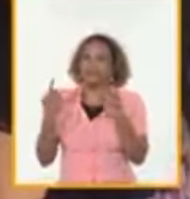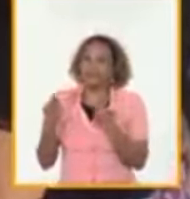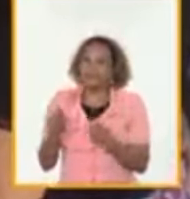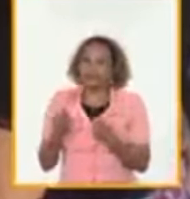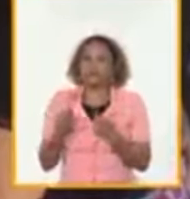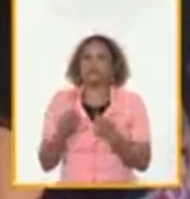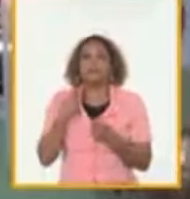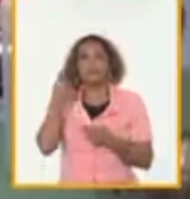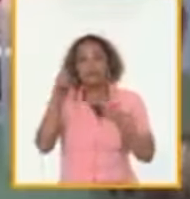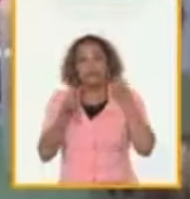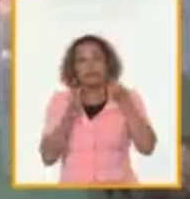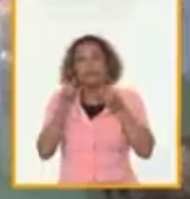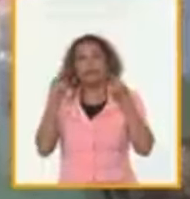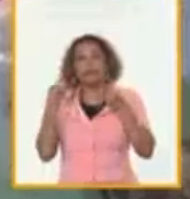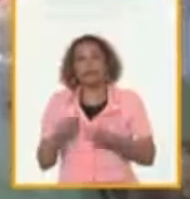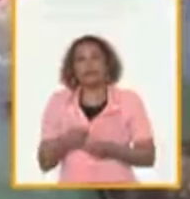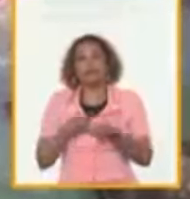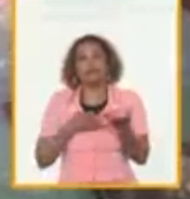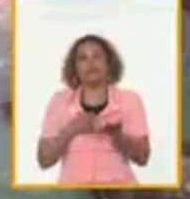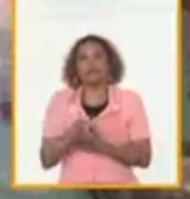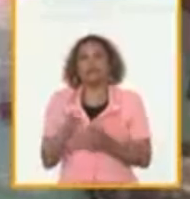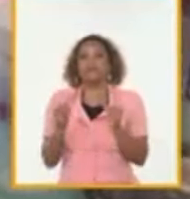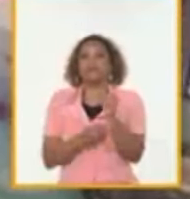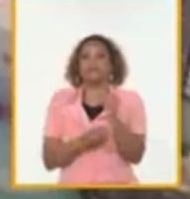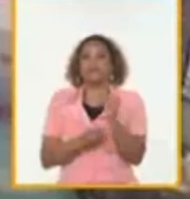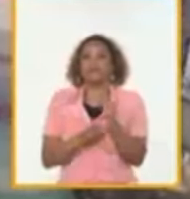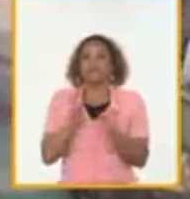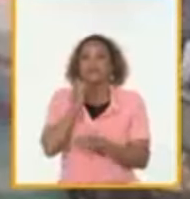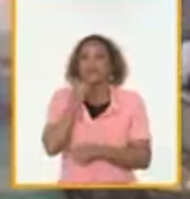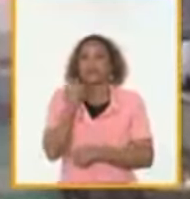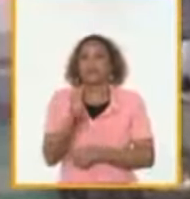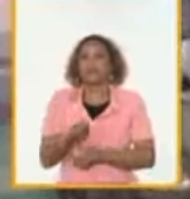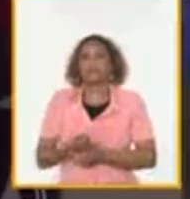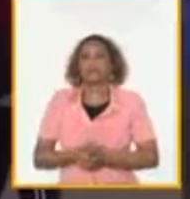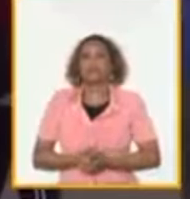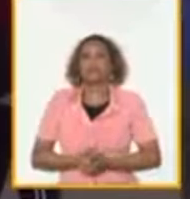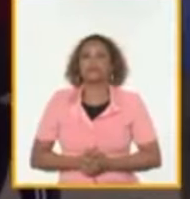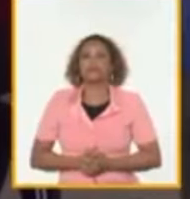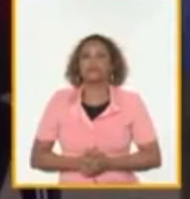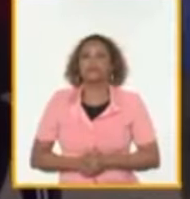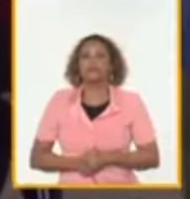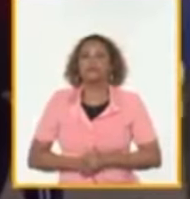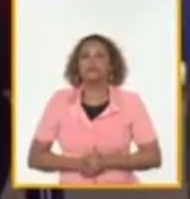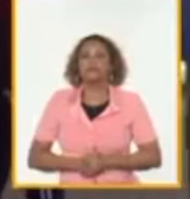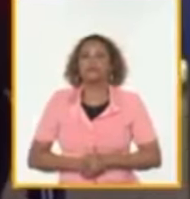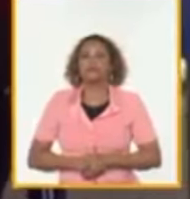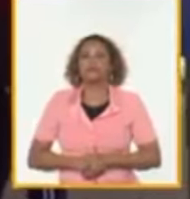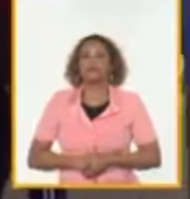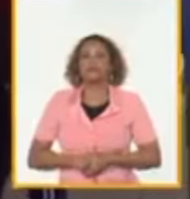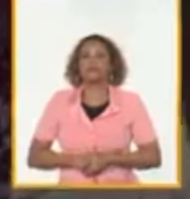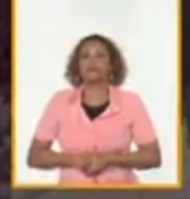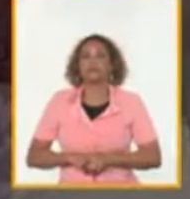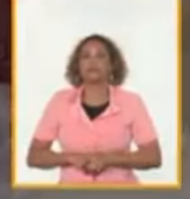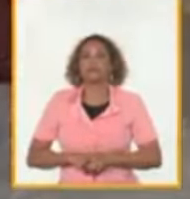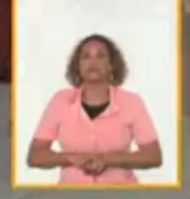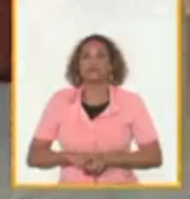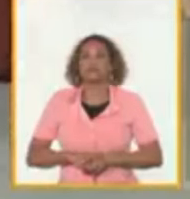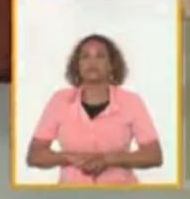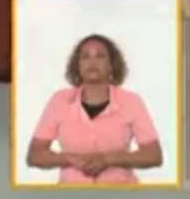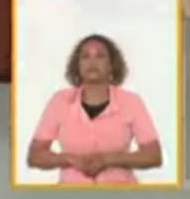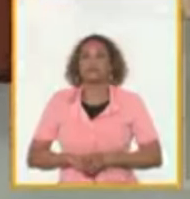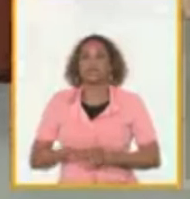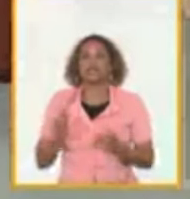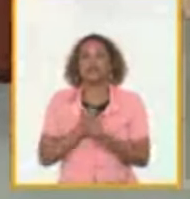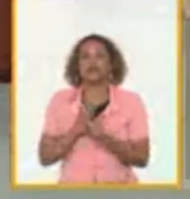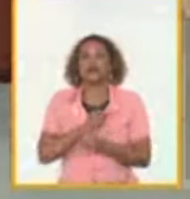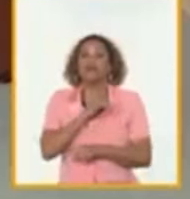consideramos que tenemos potencialidades para trabajar muchísimo más en este sentido en eh atender los sentimient de las personas claro